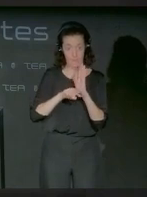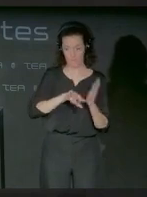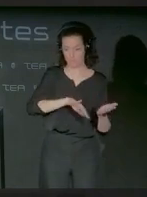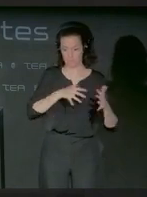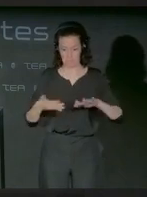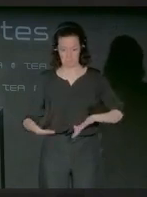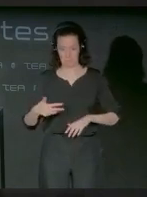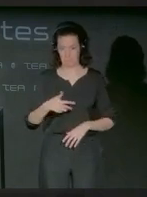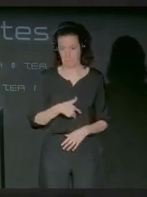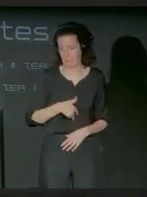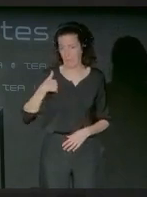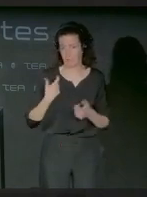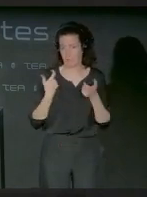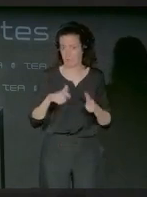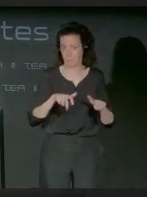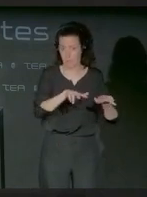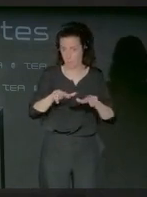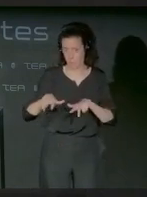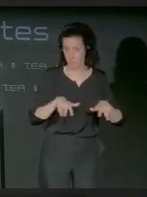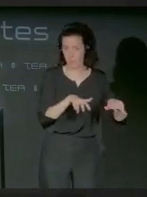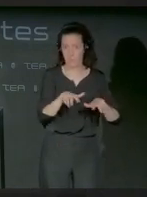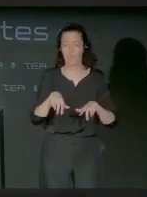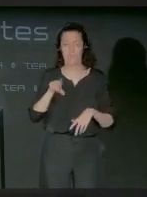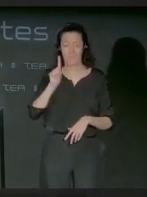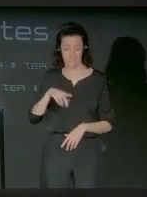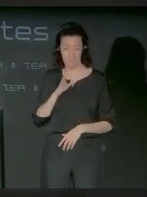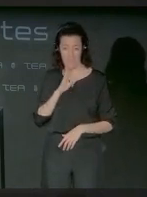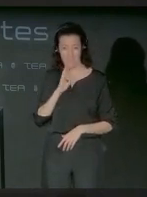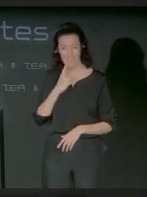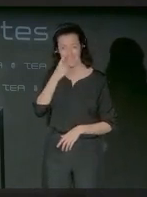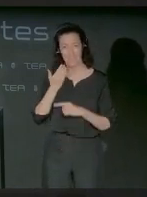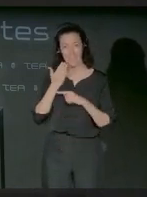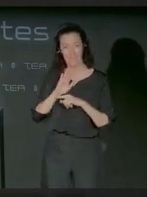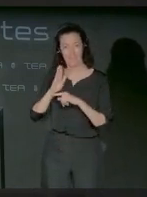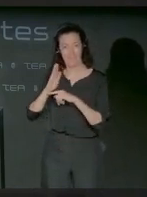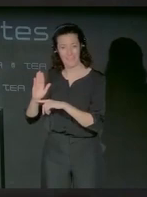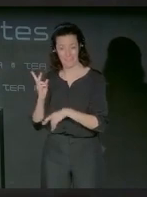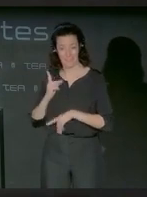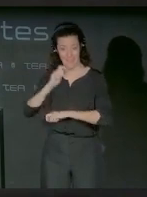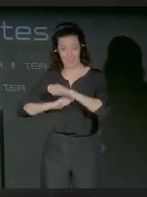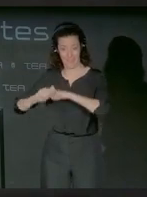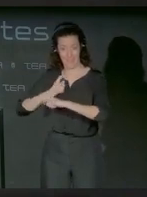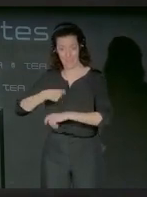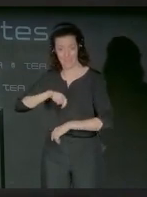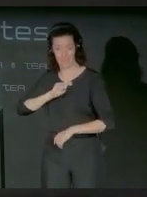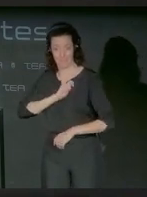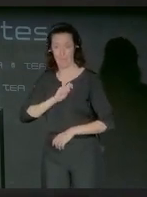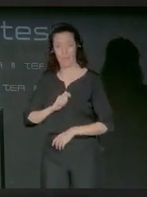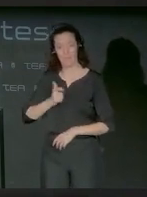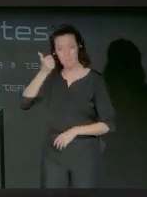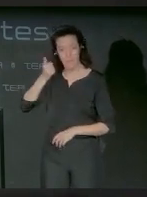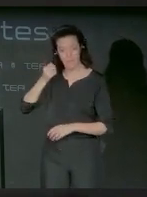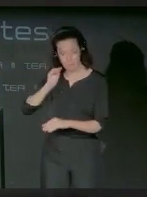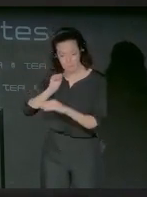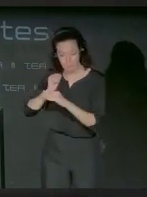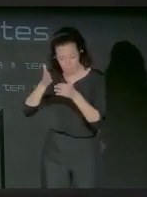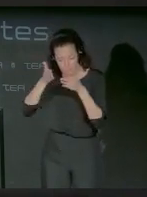sector y de manera muy particular como han dicho los representantes de las dos asociaciones españolas en el sector del videojuego